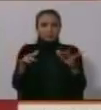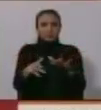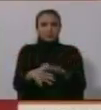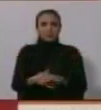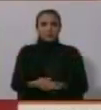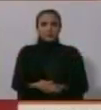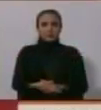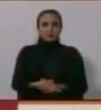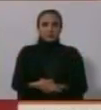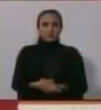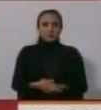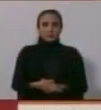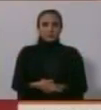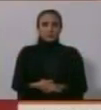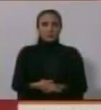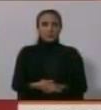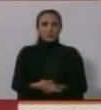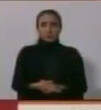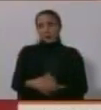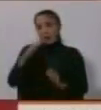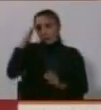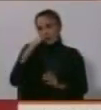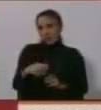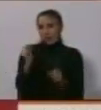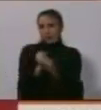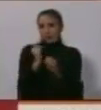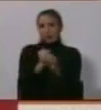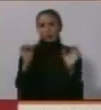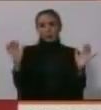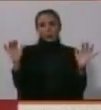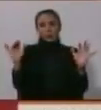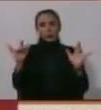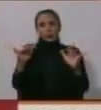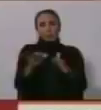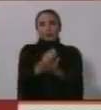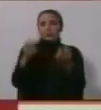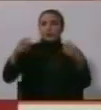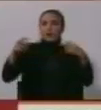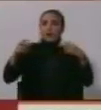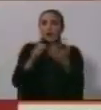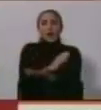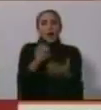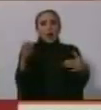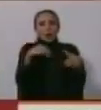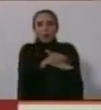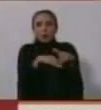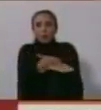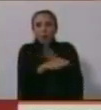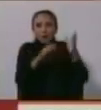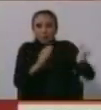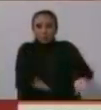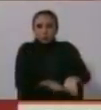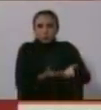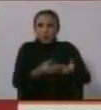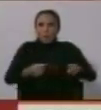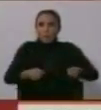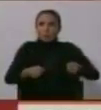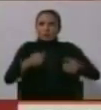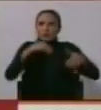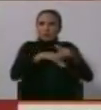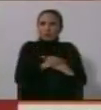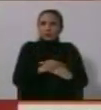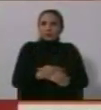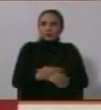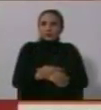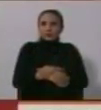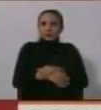de soldados que andaban en operaciones, y uno de los soldados llevaba un saco, y en el saco llevaba era